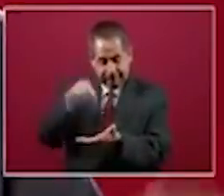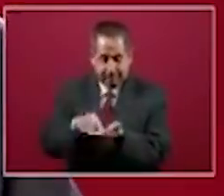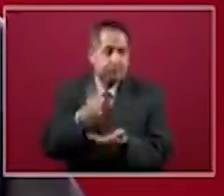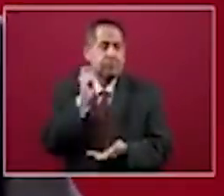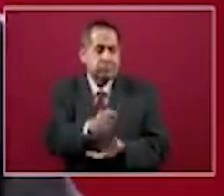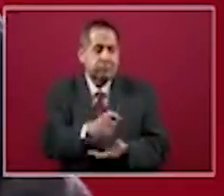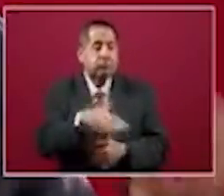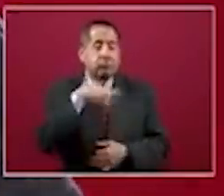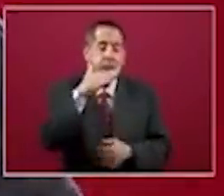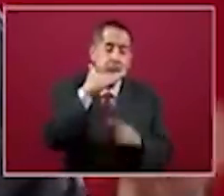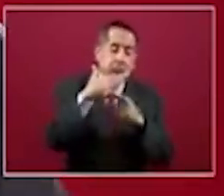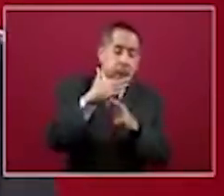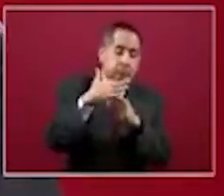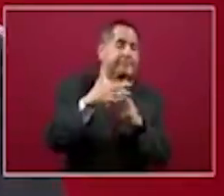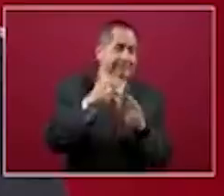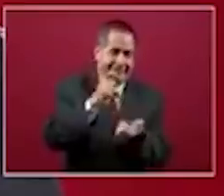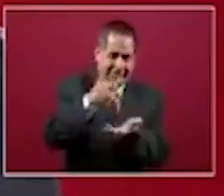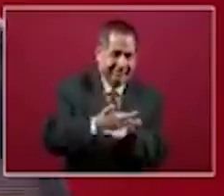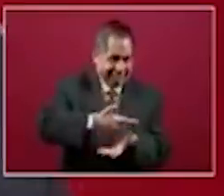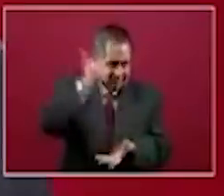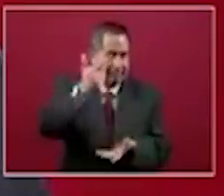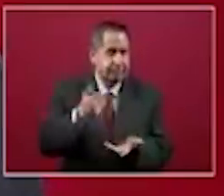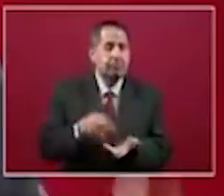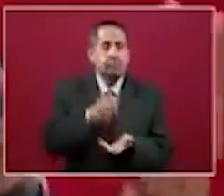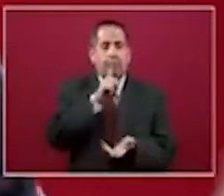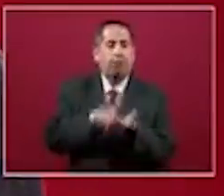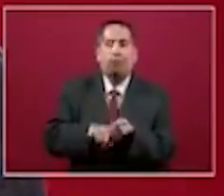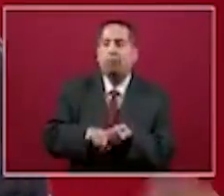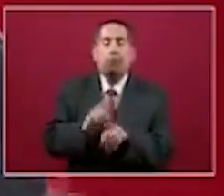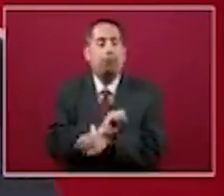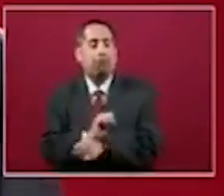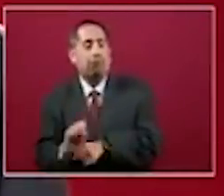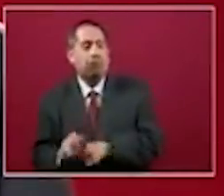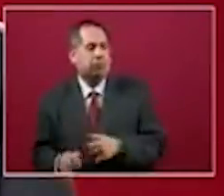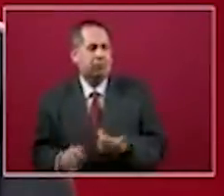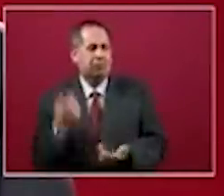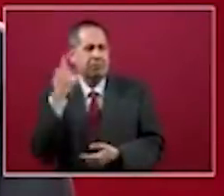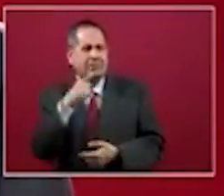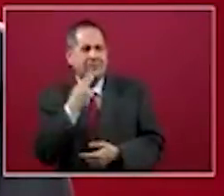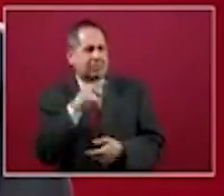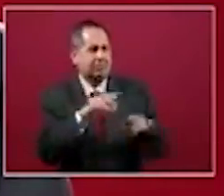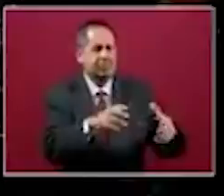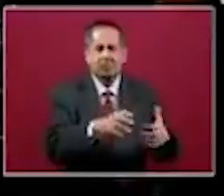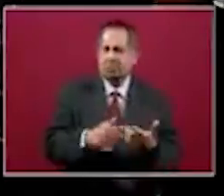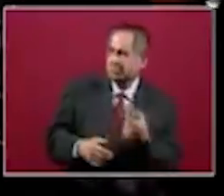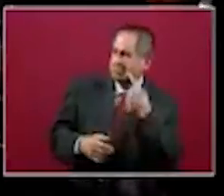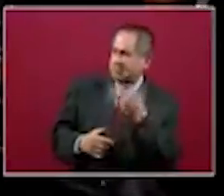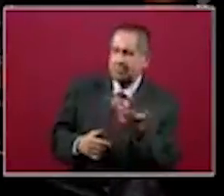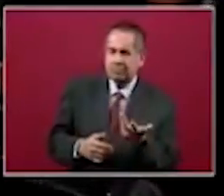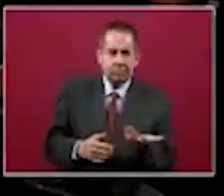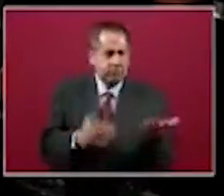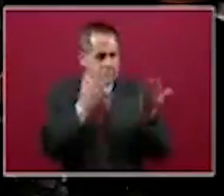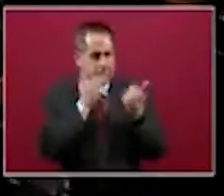en delito grave hechos de corrupción, porque si no, ¿qué iban a hacer? No tenían dientes.